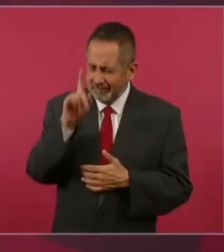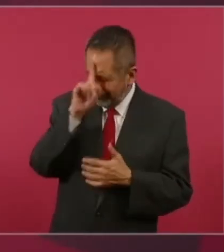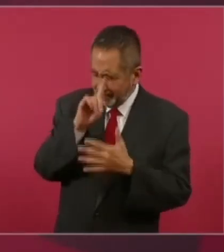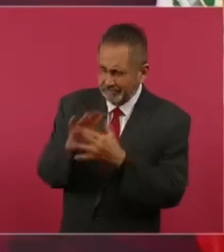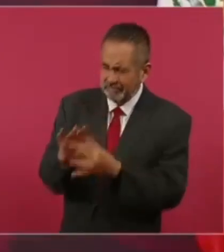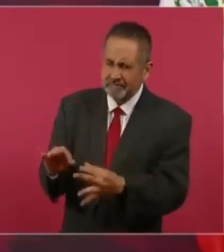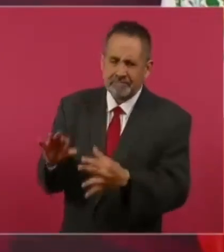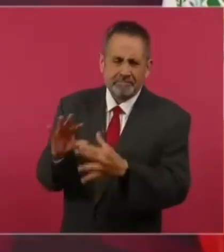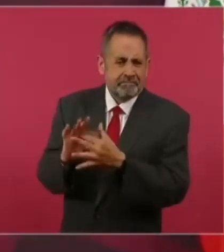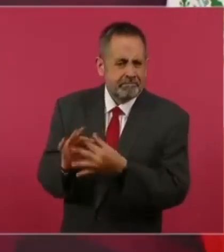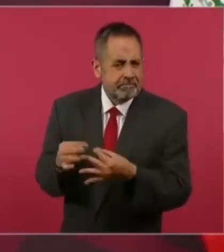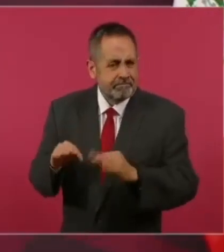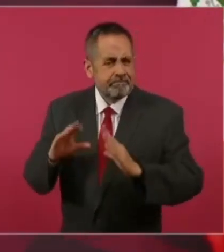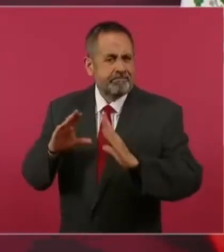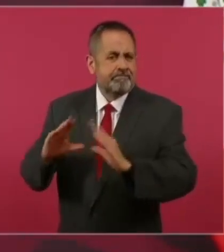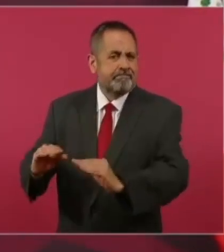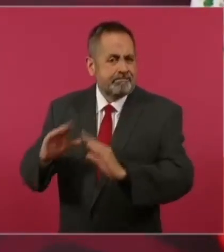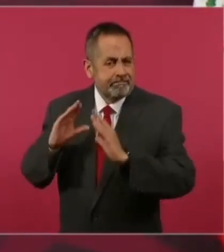la importancia